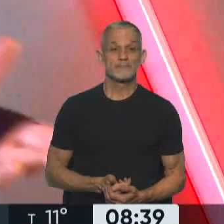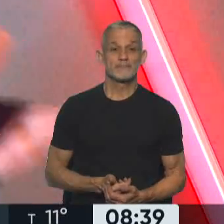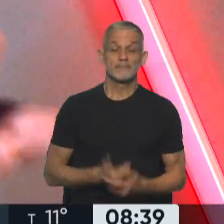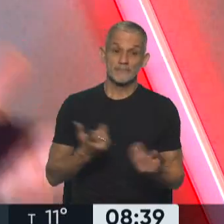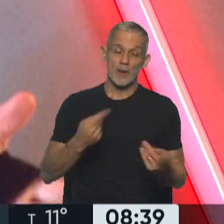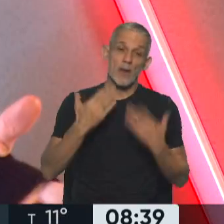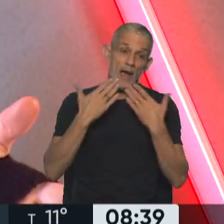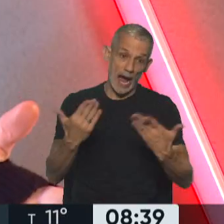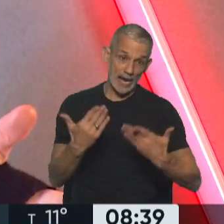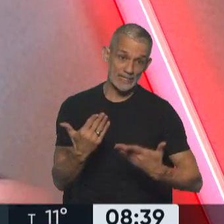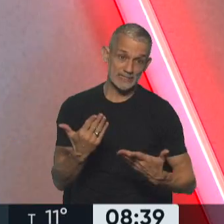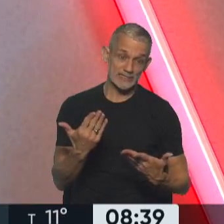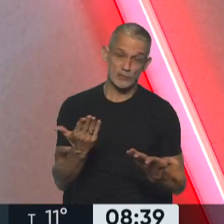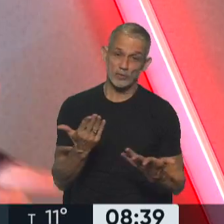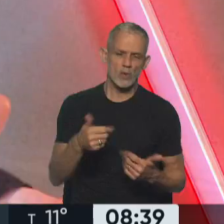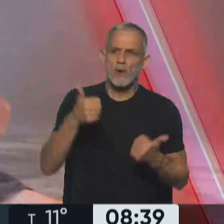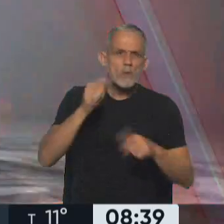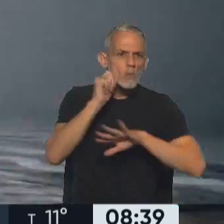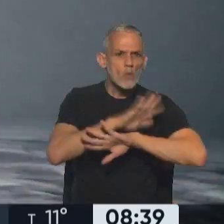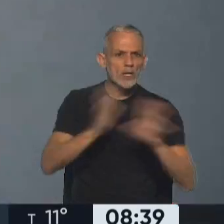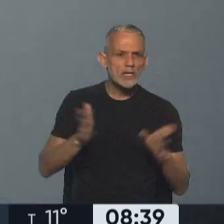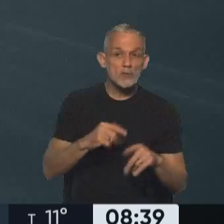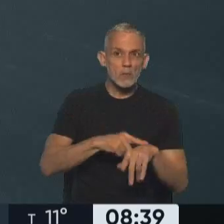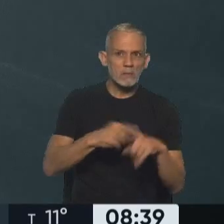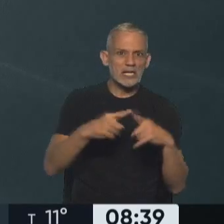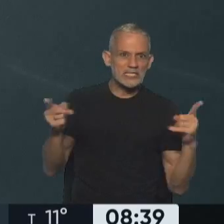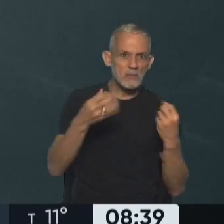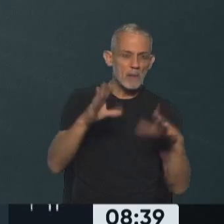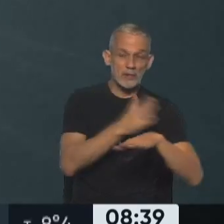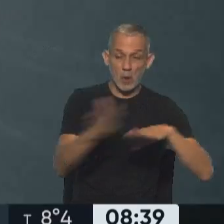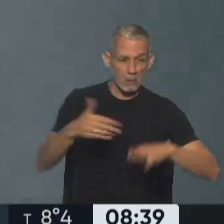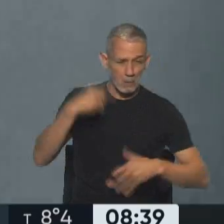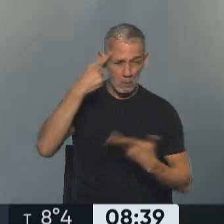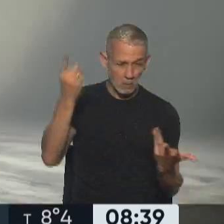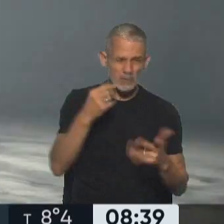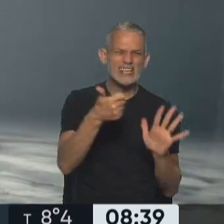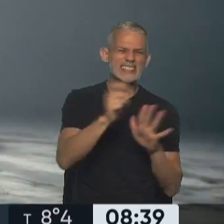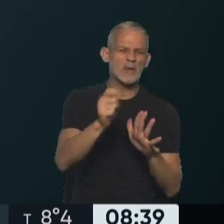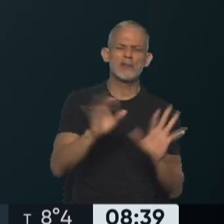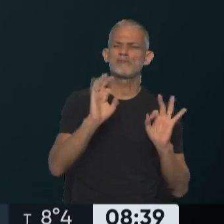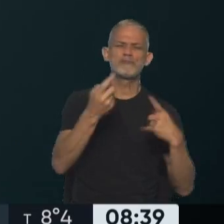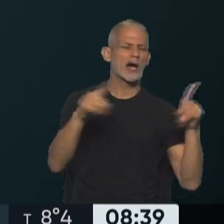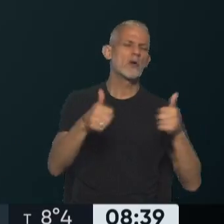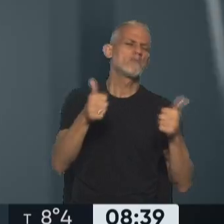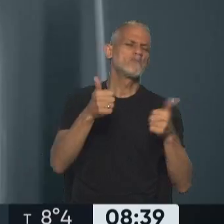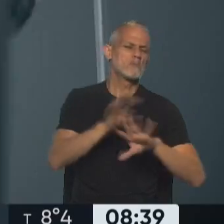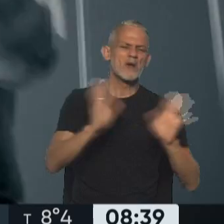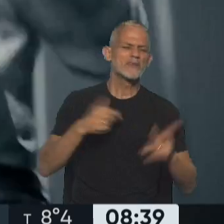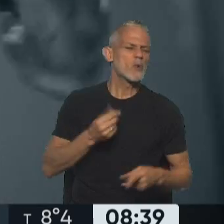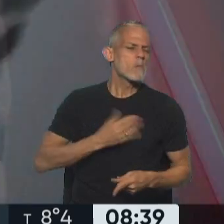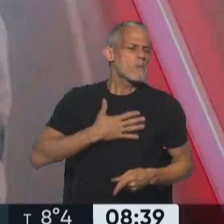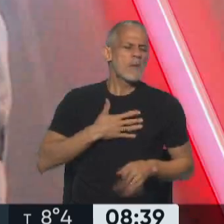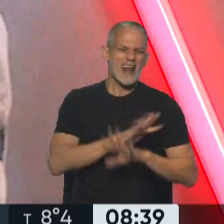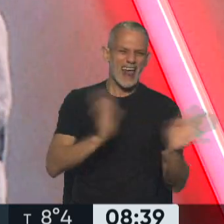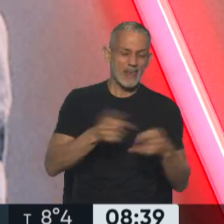Muy agradecido, dice que es fantástico y que no sabía cuánto iba a durar cuando comenzó, que pensó que si duraba 6 meses estaba bien porque lo hacía por amor y por